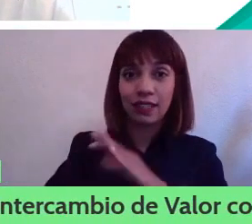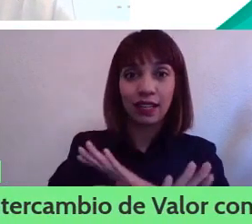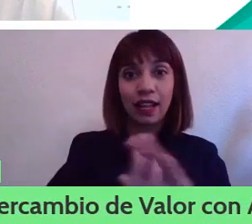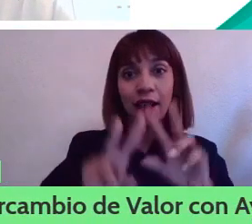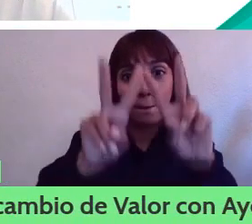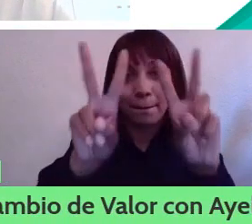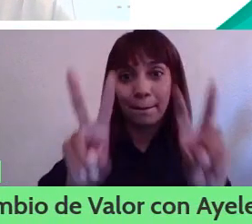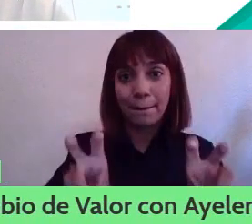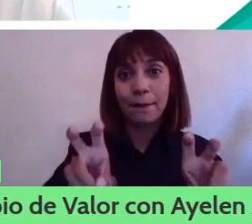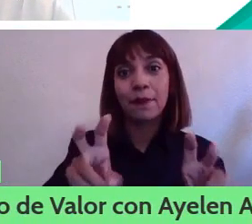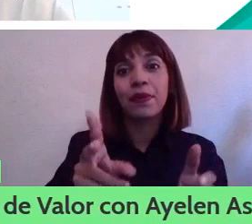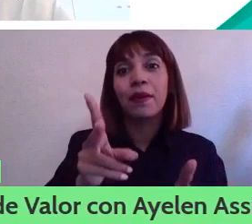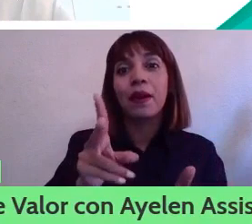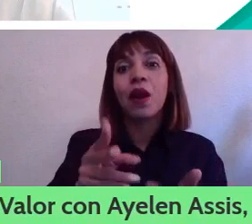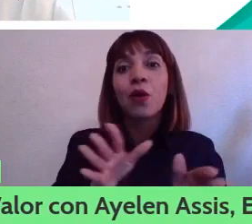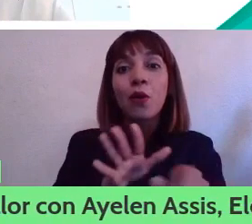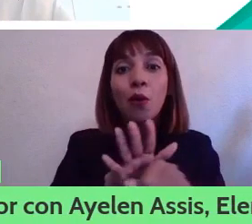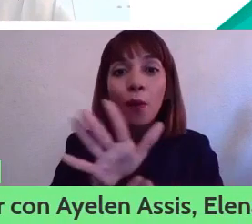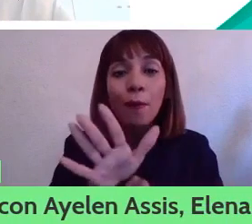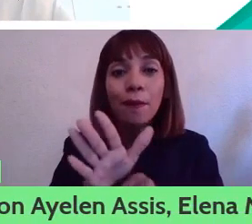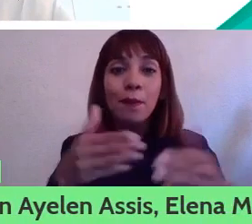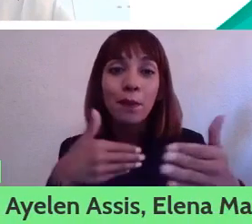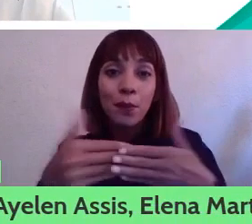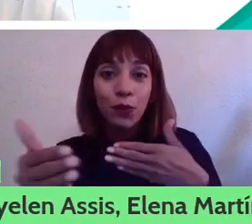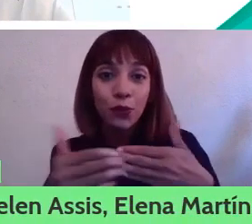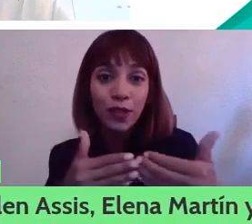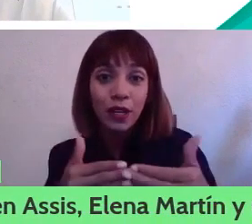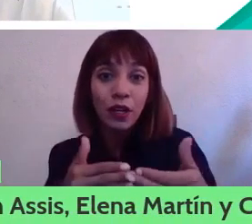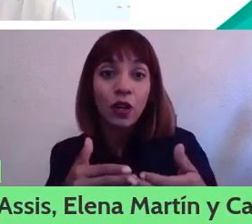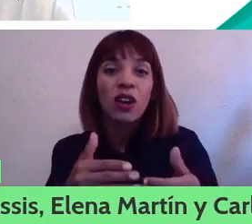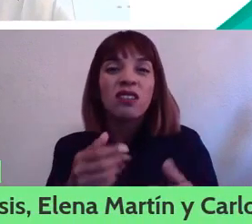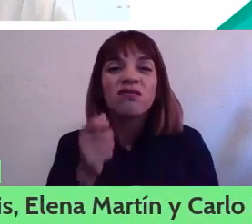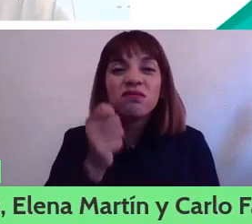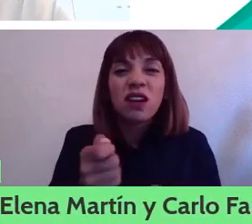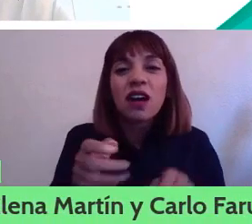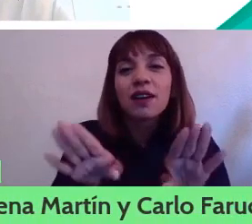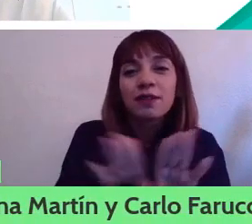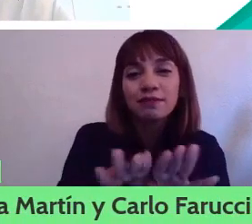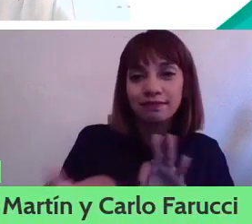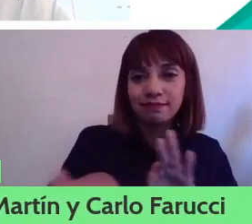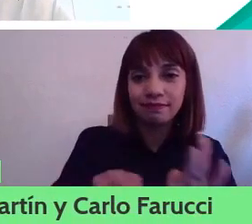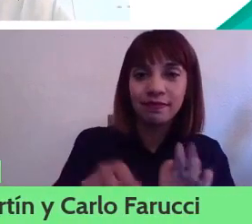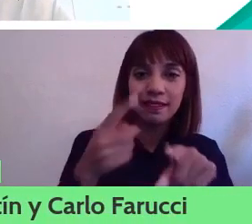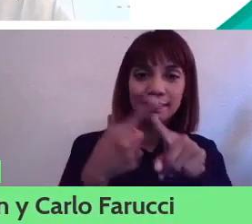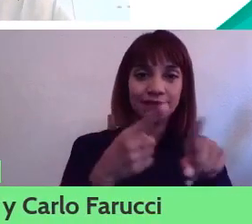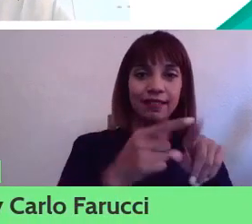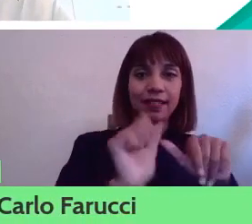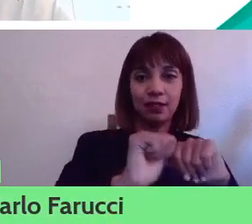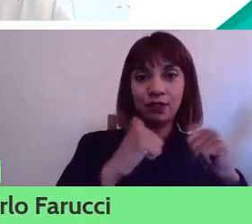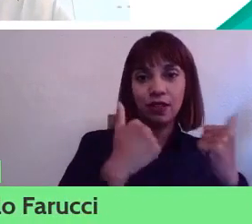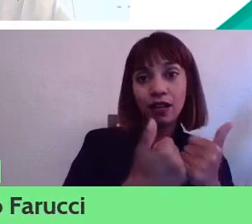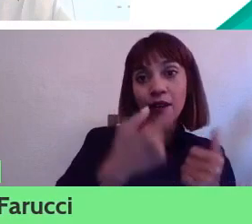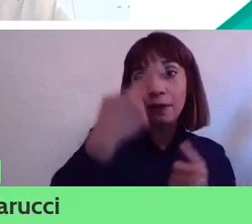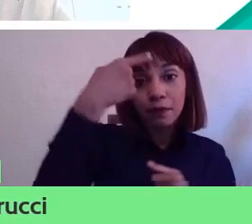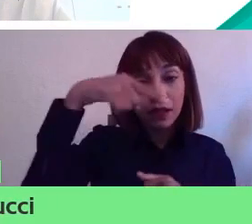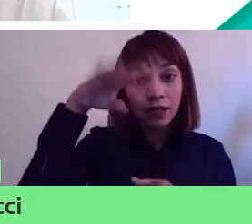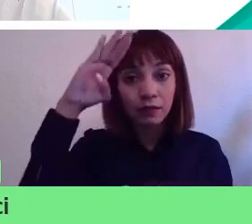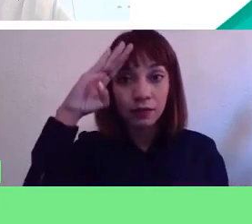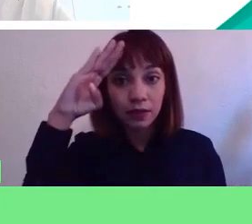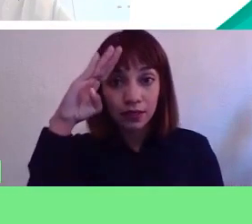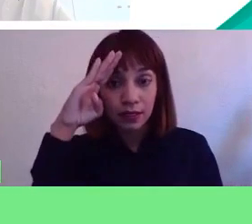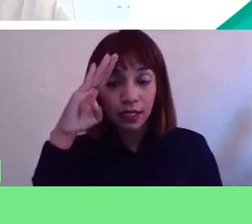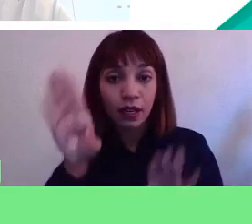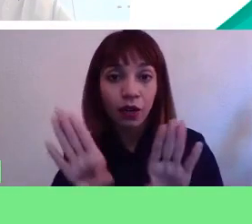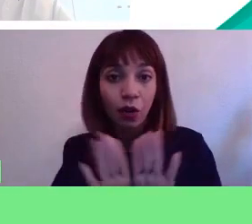son estos modelos y qué han hecho en sus diferentes organizaciones para poder pensar fuera de la caja e